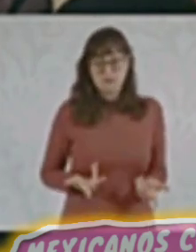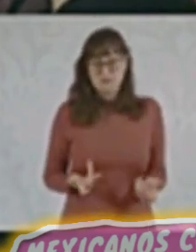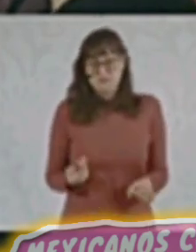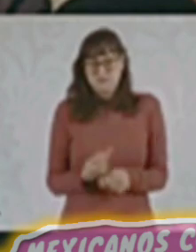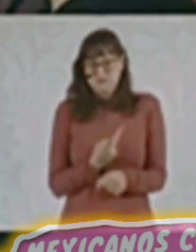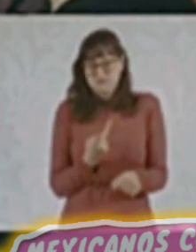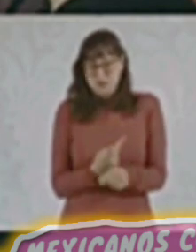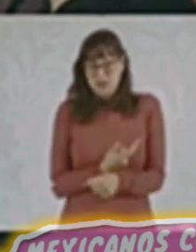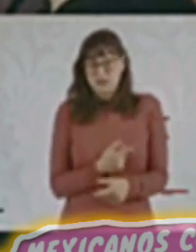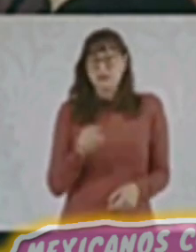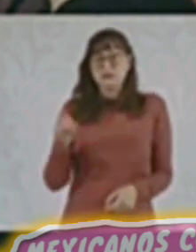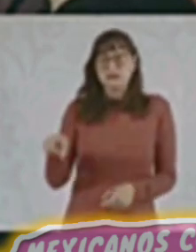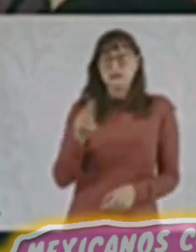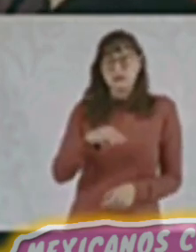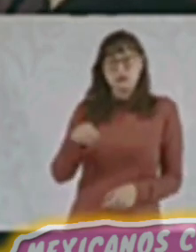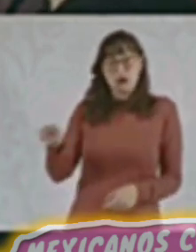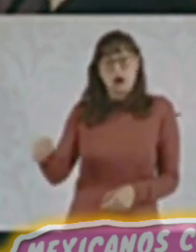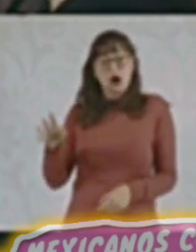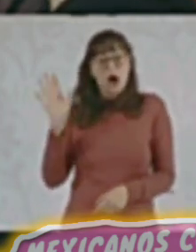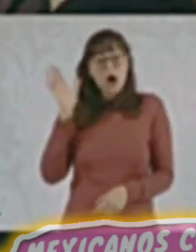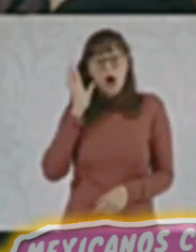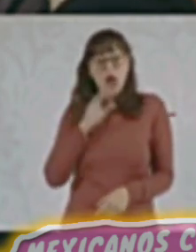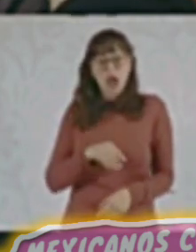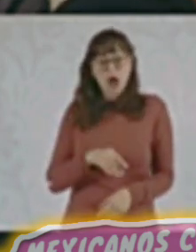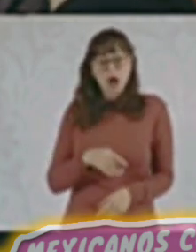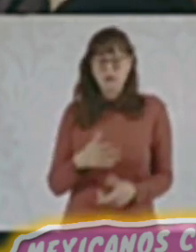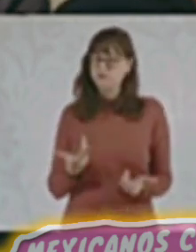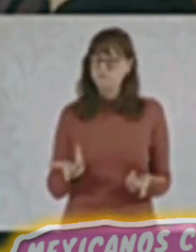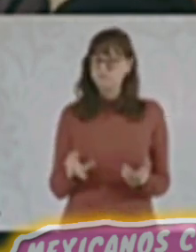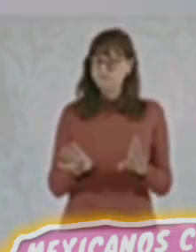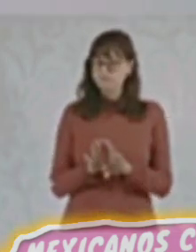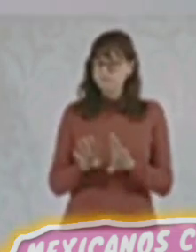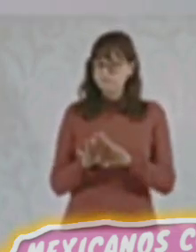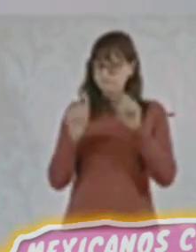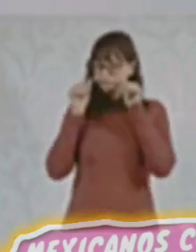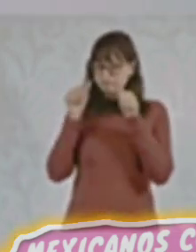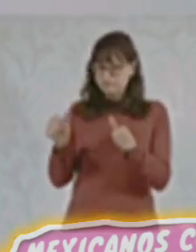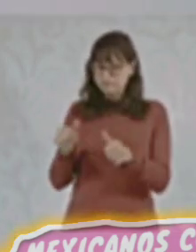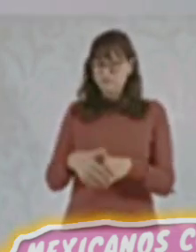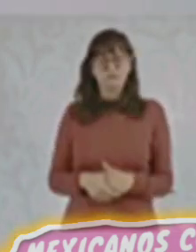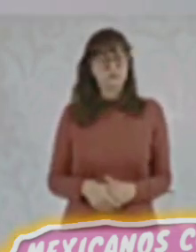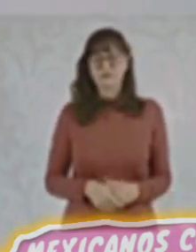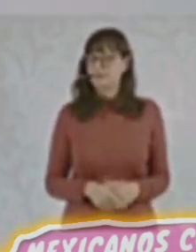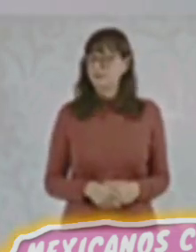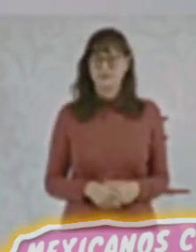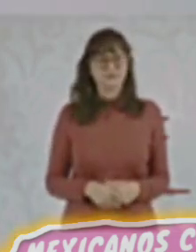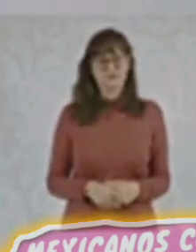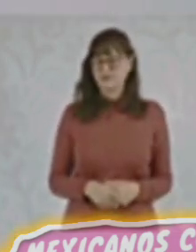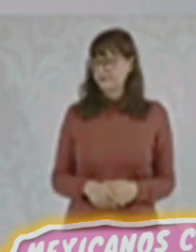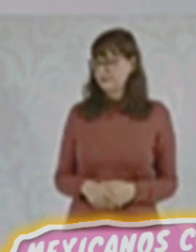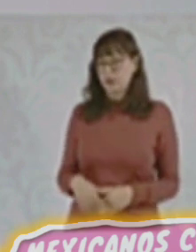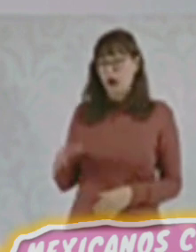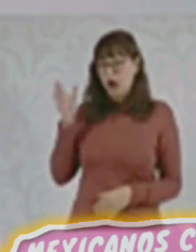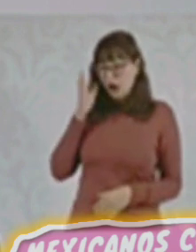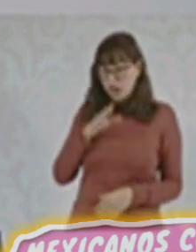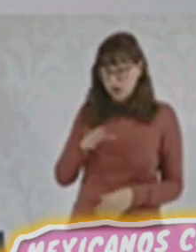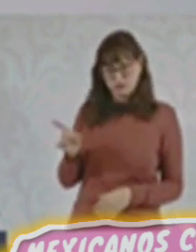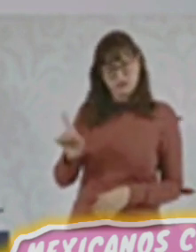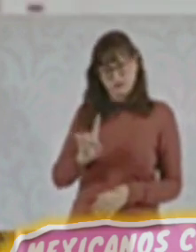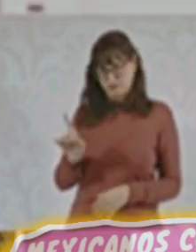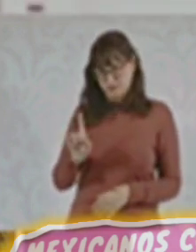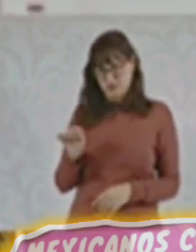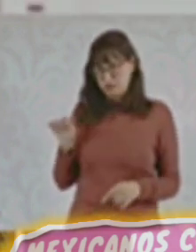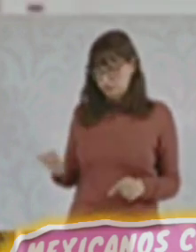¿qué se está haciendo en Michoacán también para evitar el recrudecimiento de la violencia? En todos los casos estamos actuando de varias